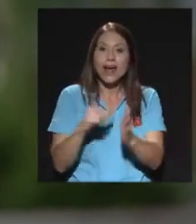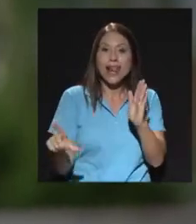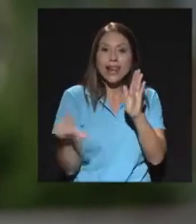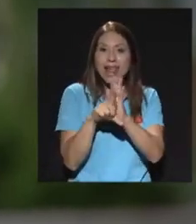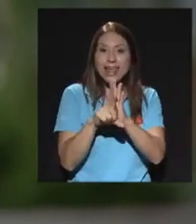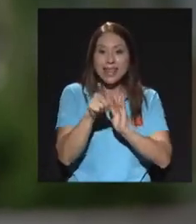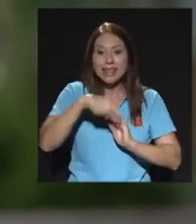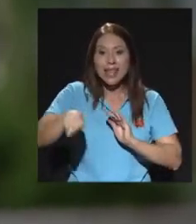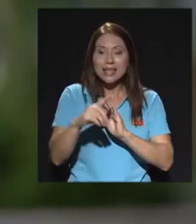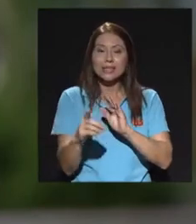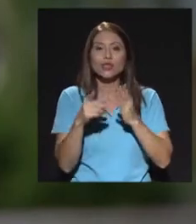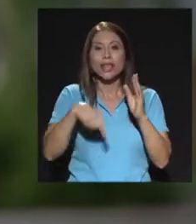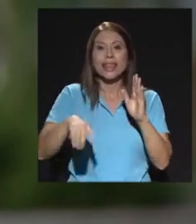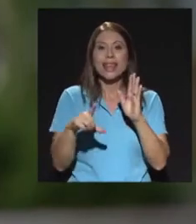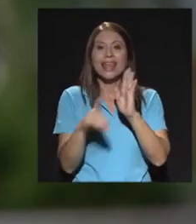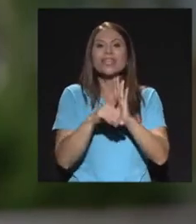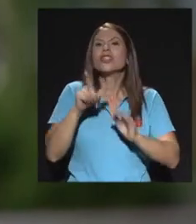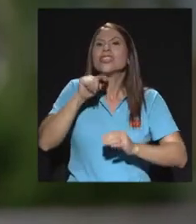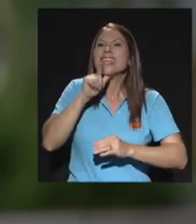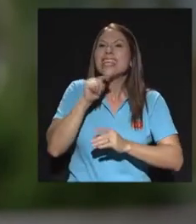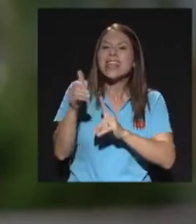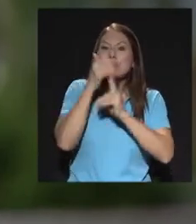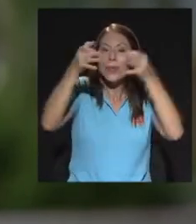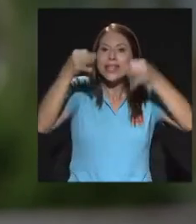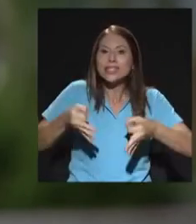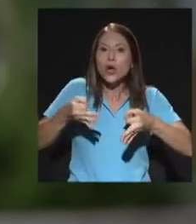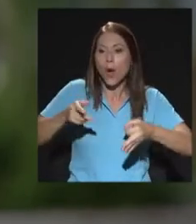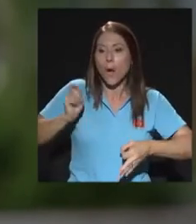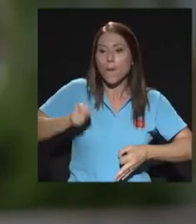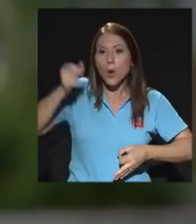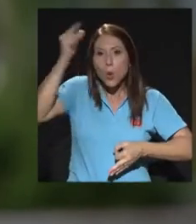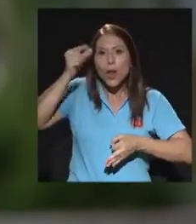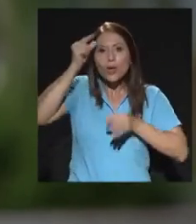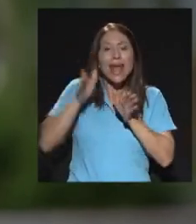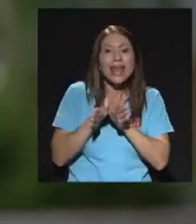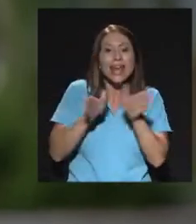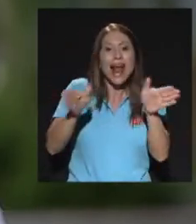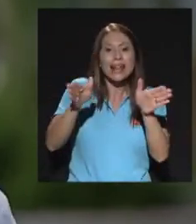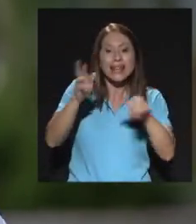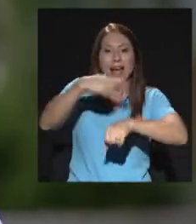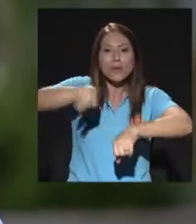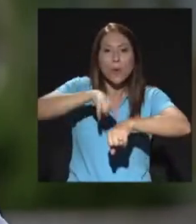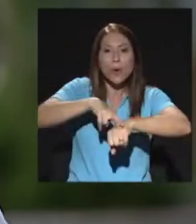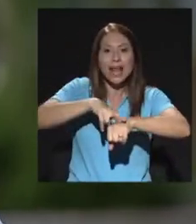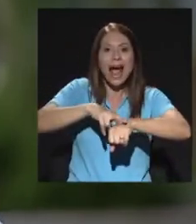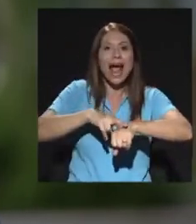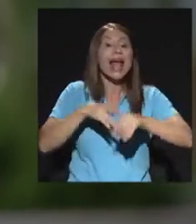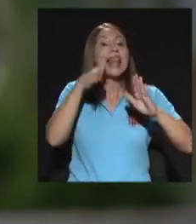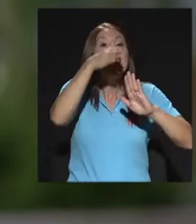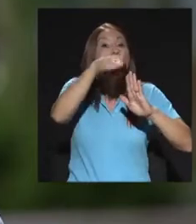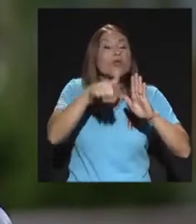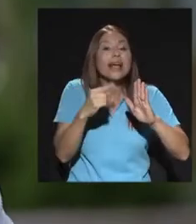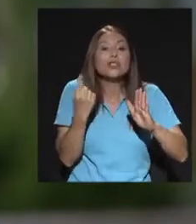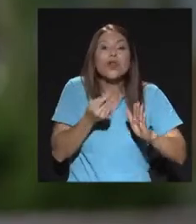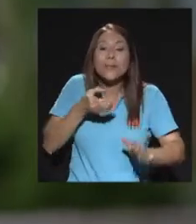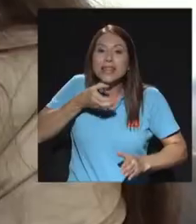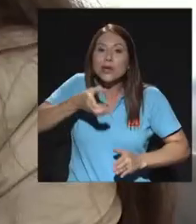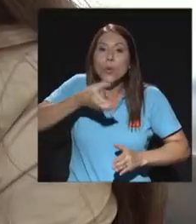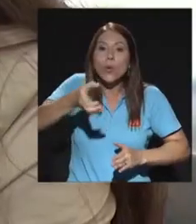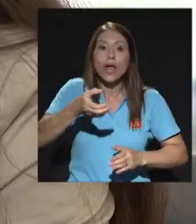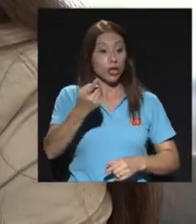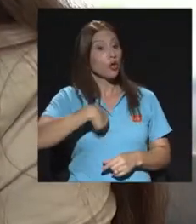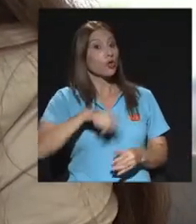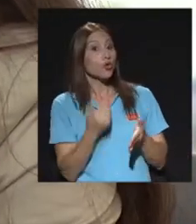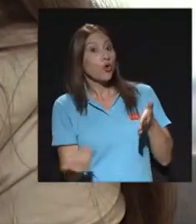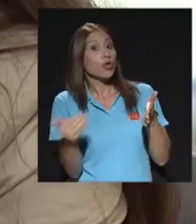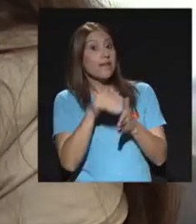esos derechos, la que define es la Procuraduría General de la República. Nada más la Contraloría recomendó. Vamos a hacer una nueva consulta a la Procuraduría.